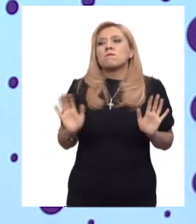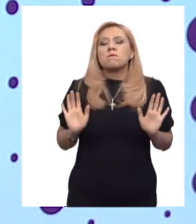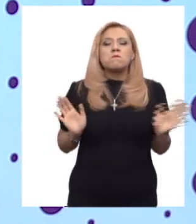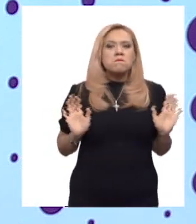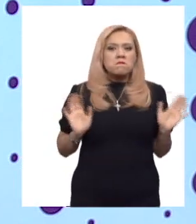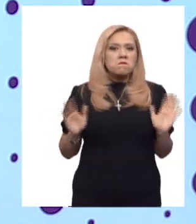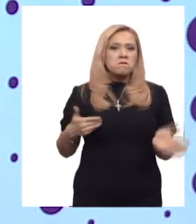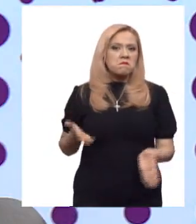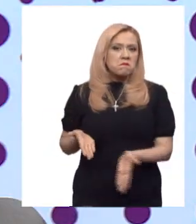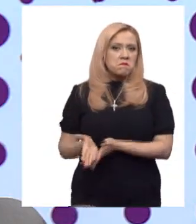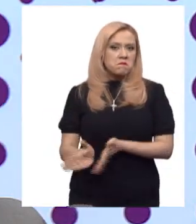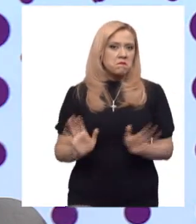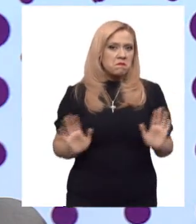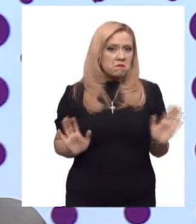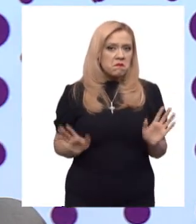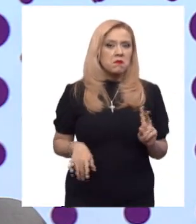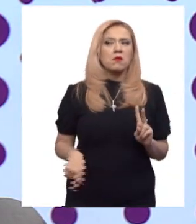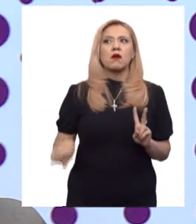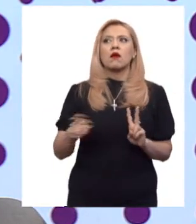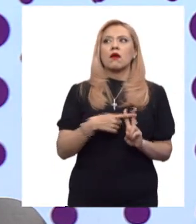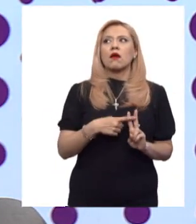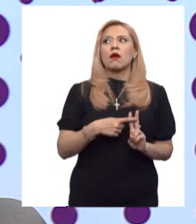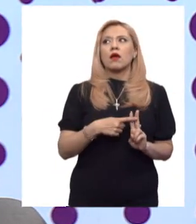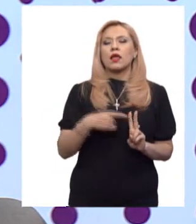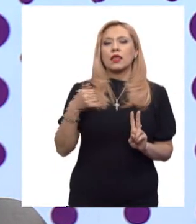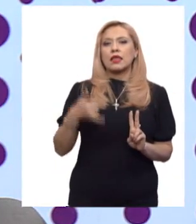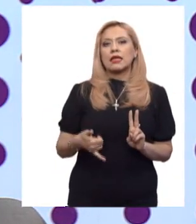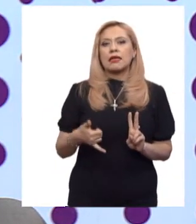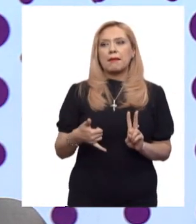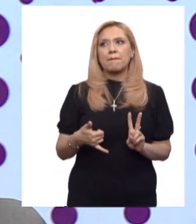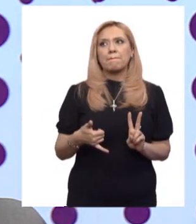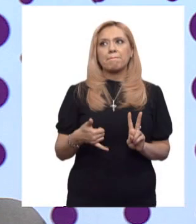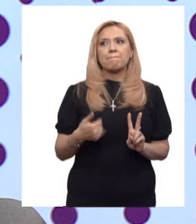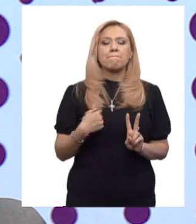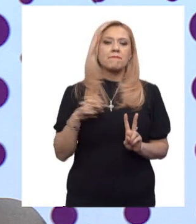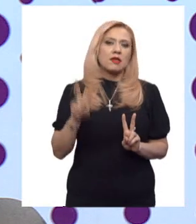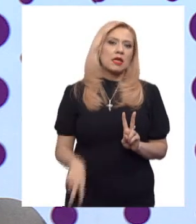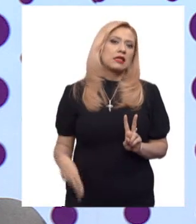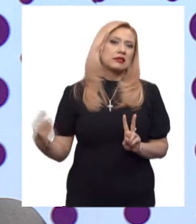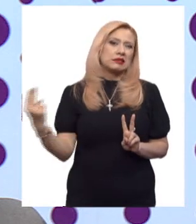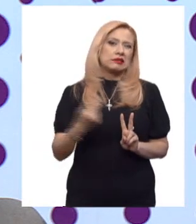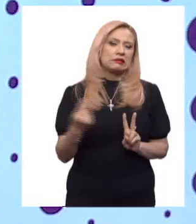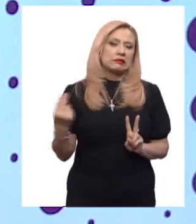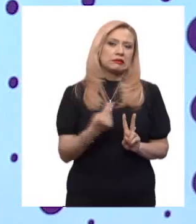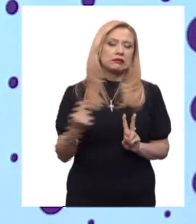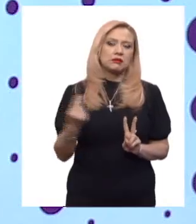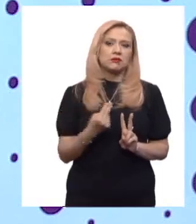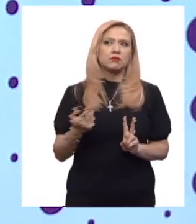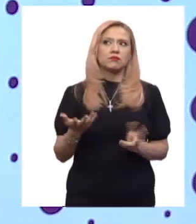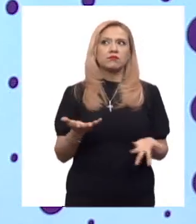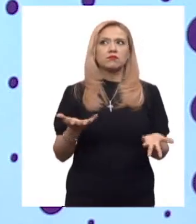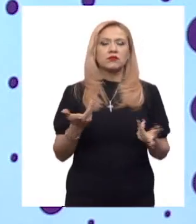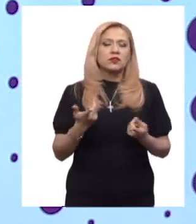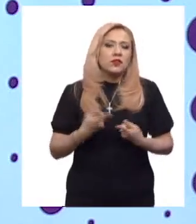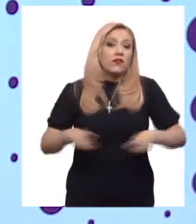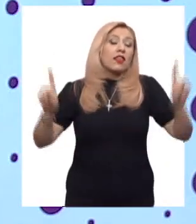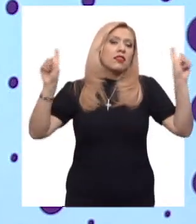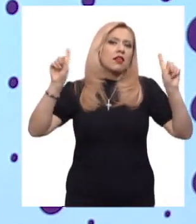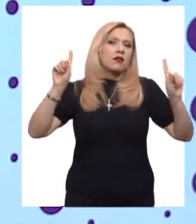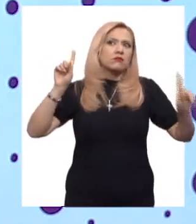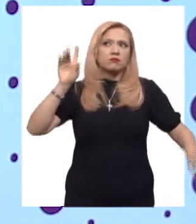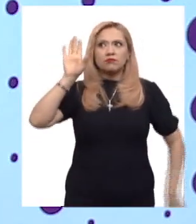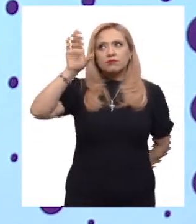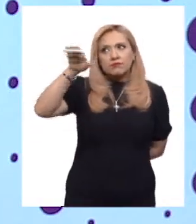de acciones, y segundo, que tendría pues, una necesidad totalmente novedosa de decir,